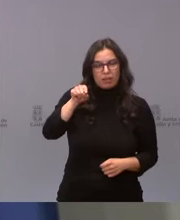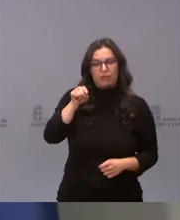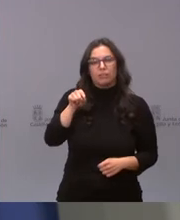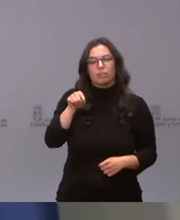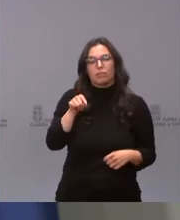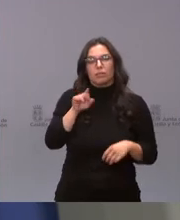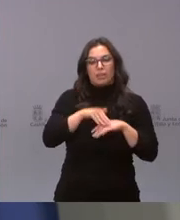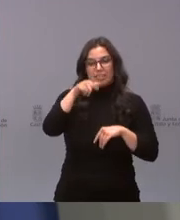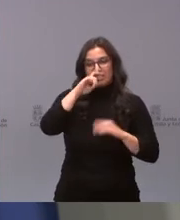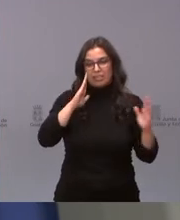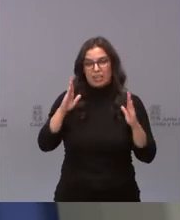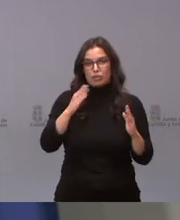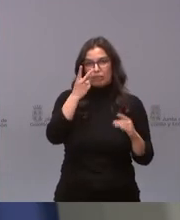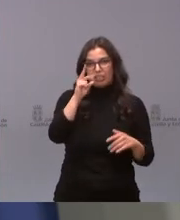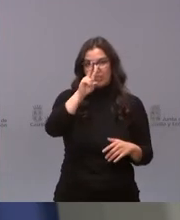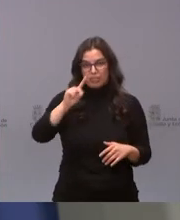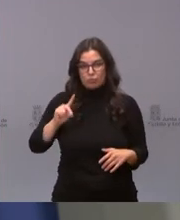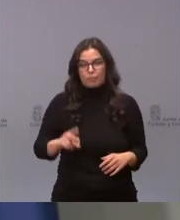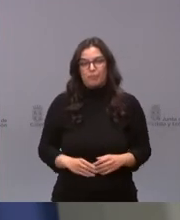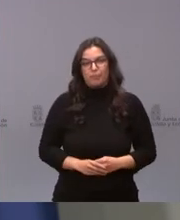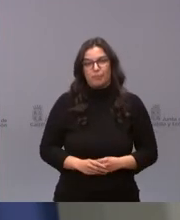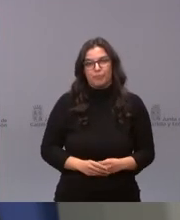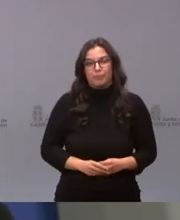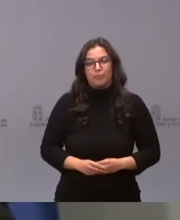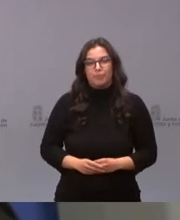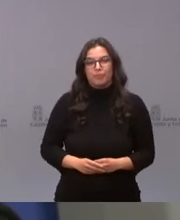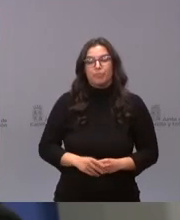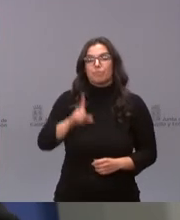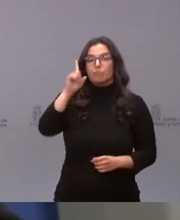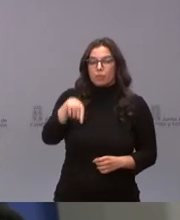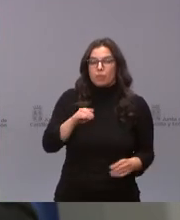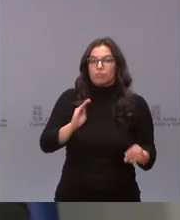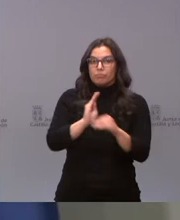esta campaña 2021. Se conceden también